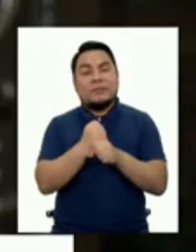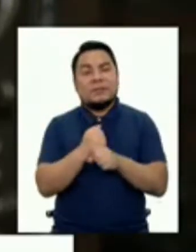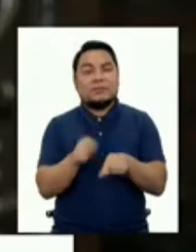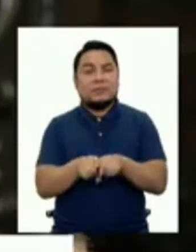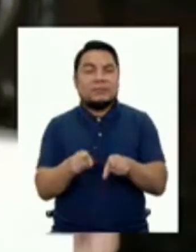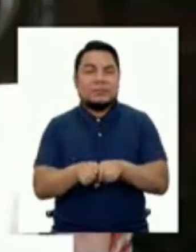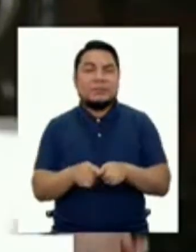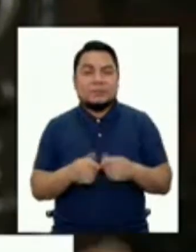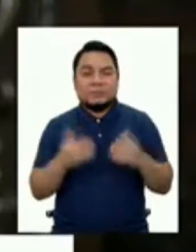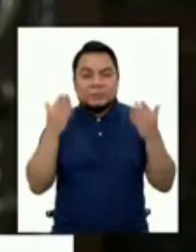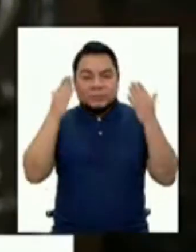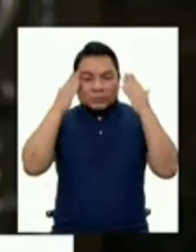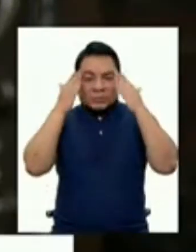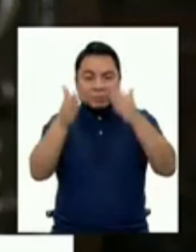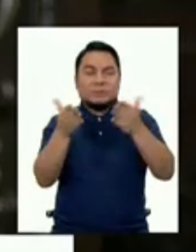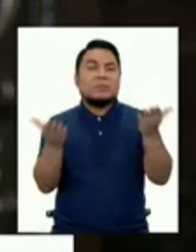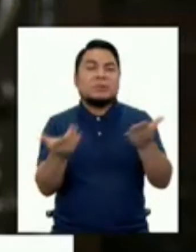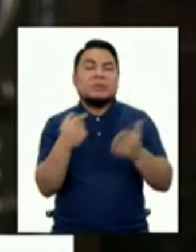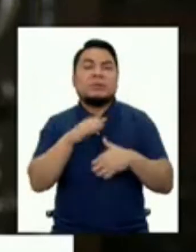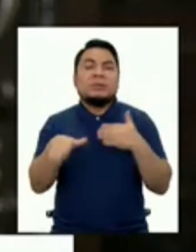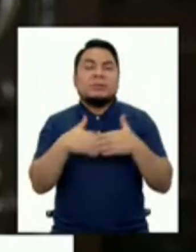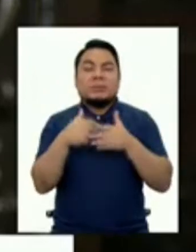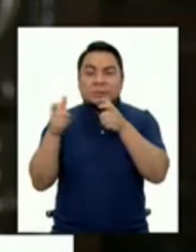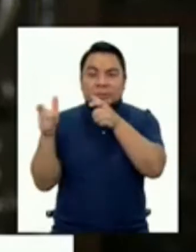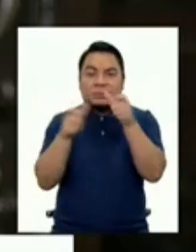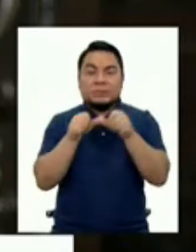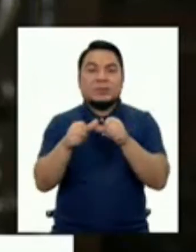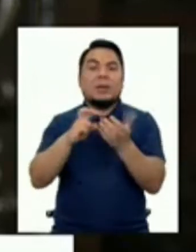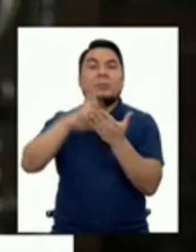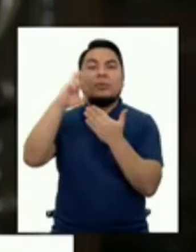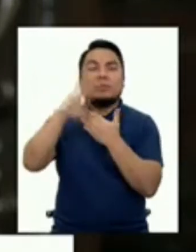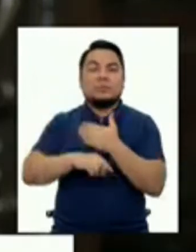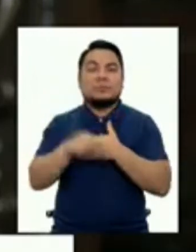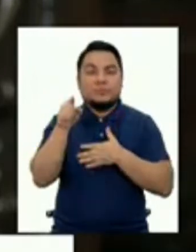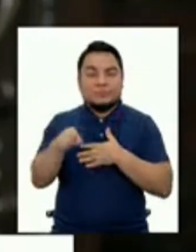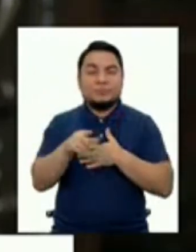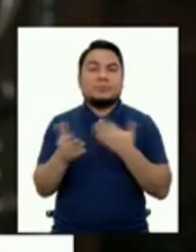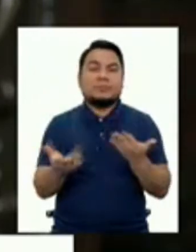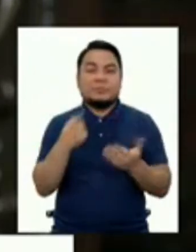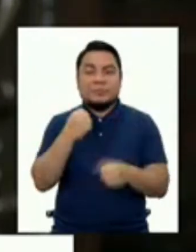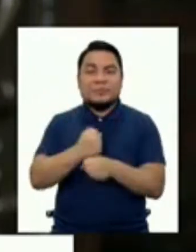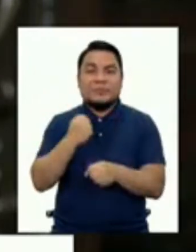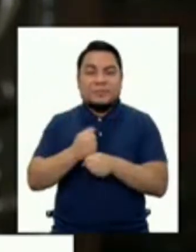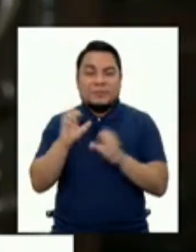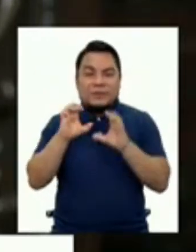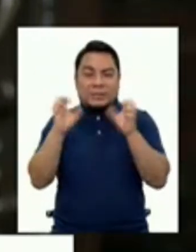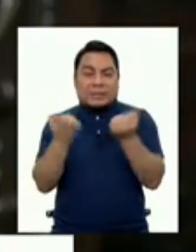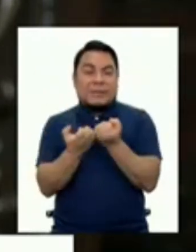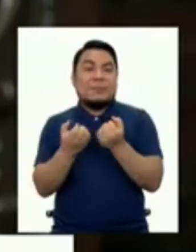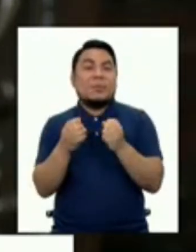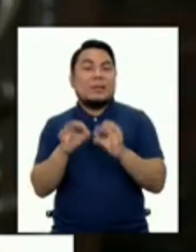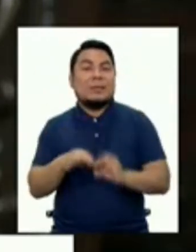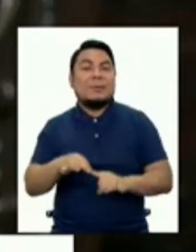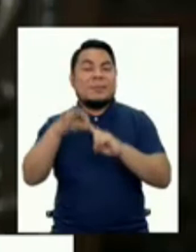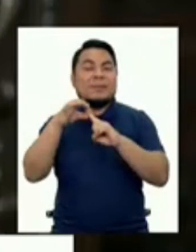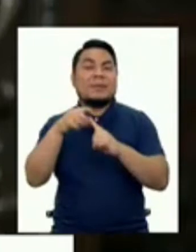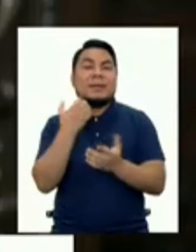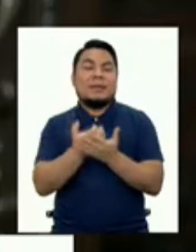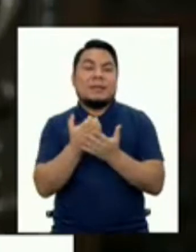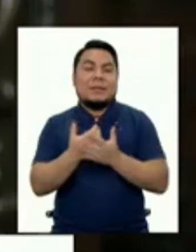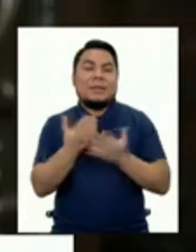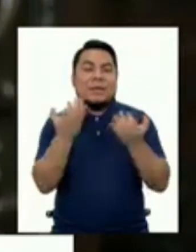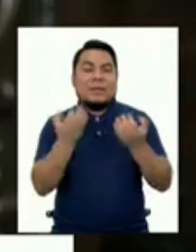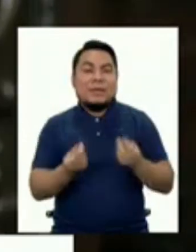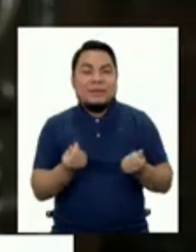está directamente relacionada a hacer seguimiento de los proyectos. Esto en el marco del trabajo de un equipo especial del Ministerio de Economía y